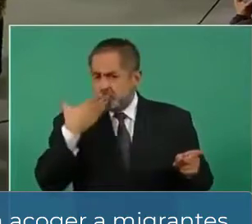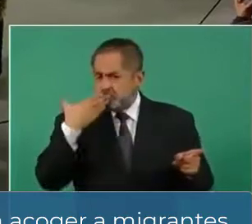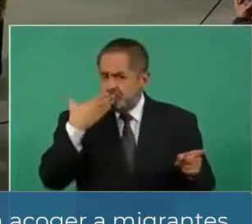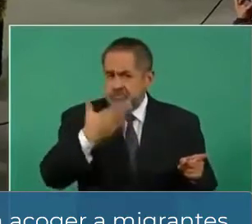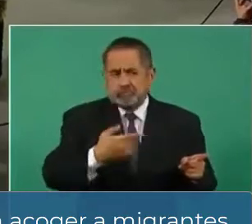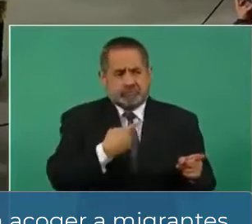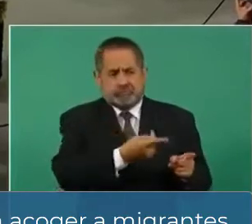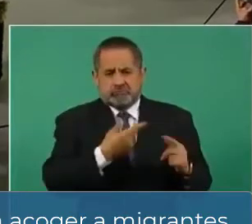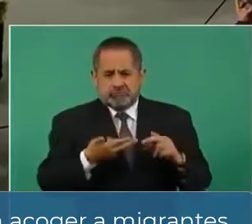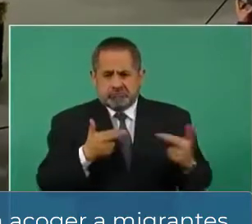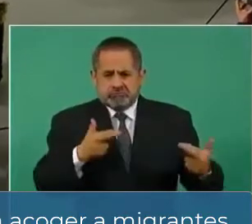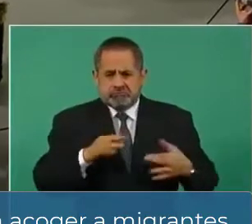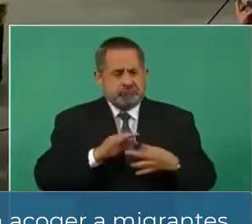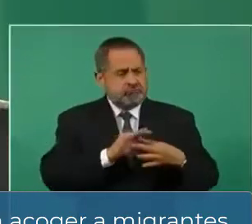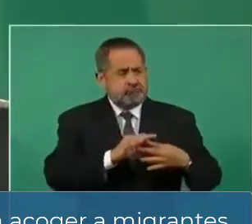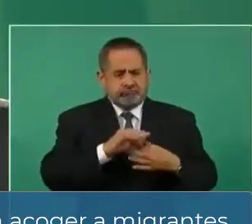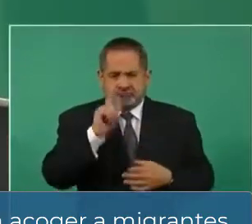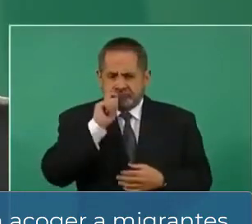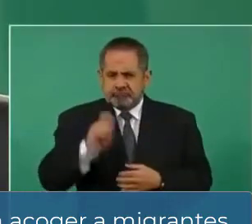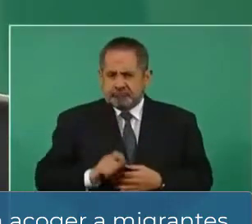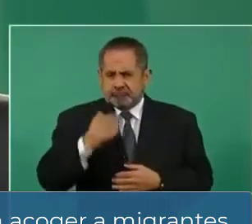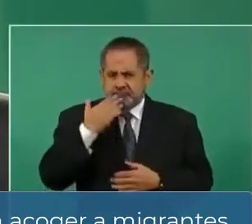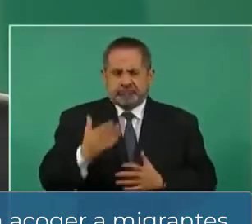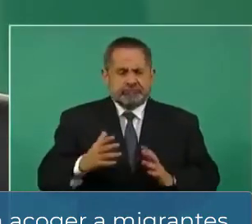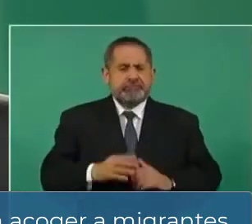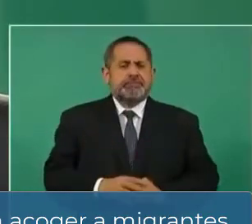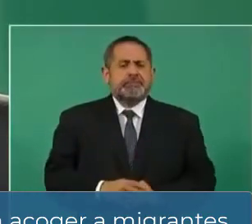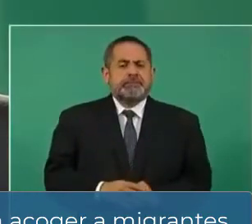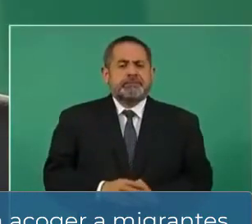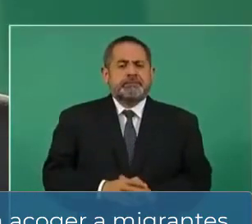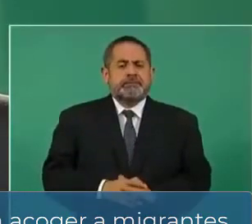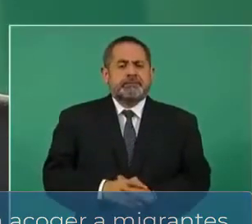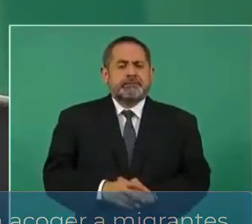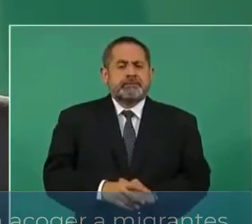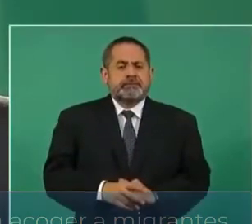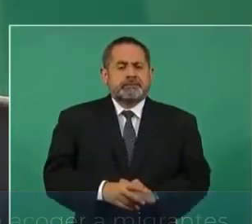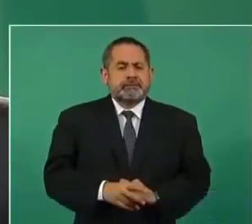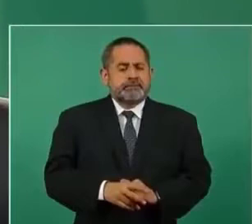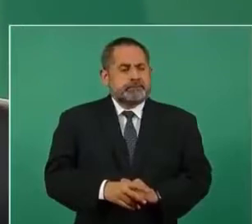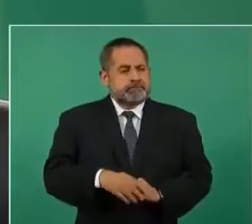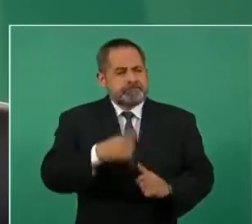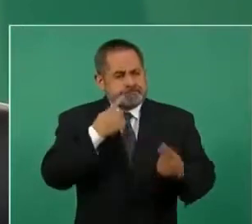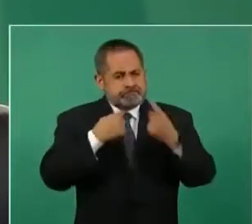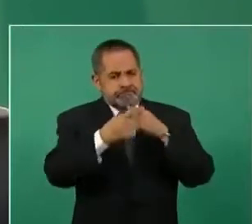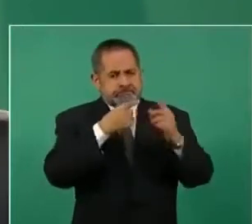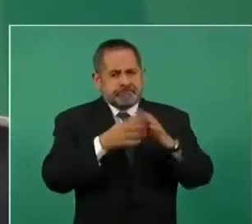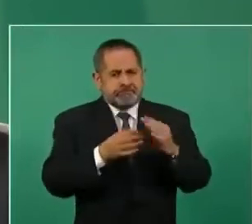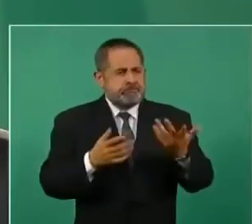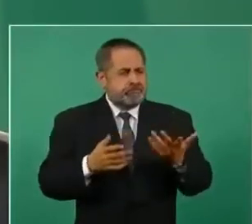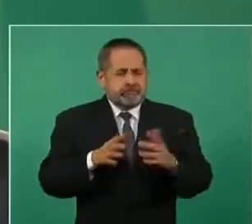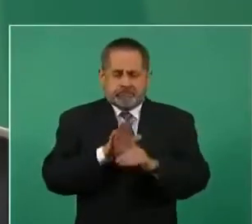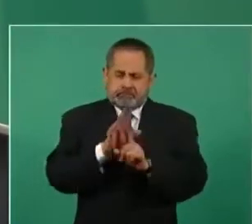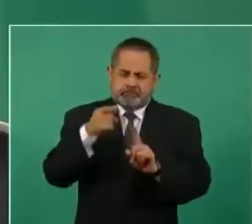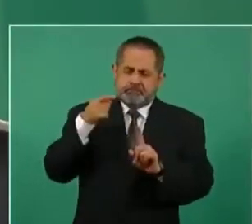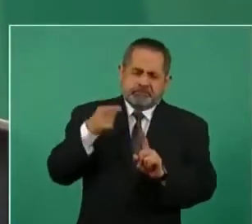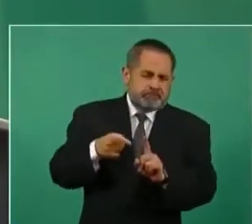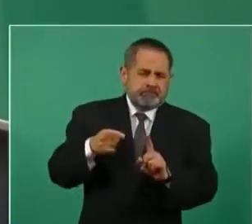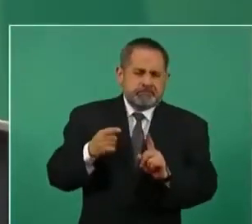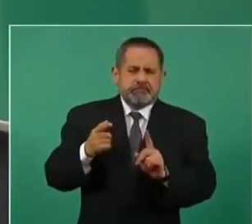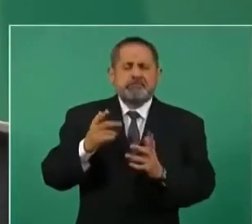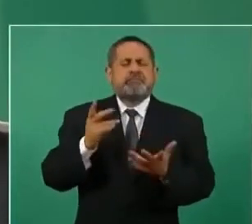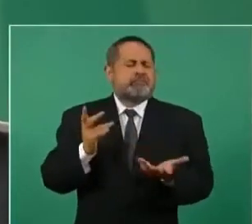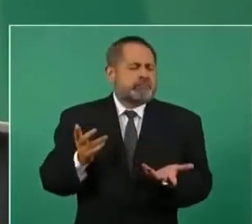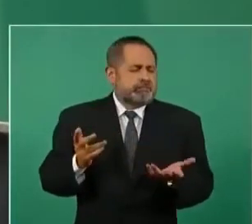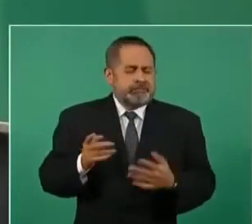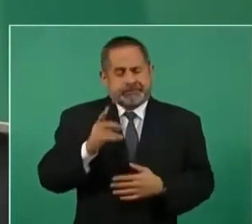y Chile, con estatus de refugio en dichos países, y le manifestó que sería deseable alcanzar un acuerdo regional.